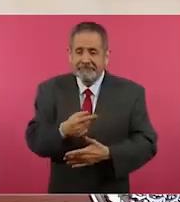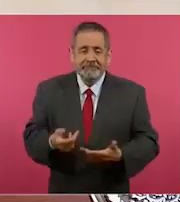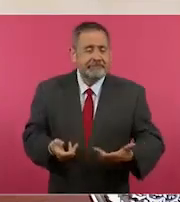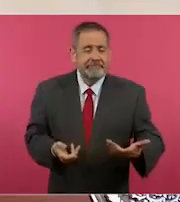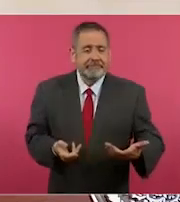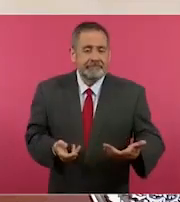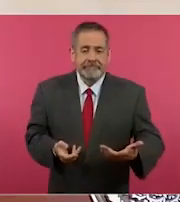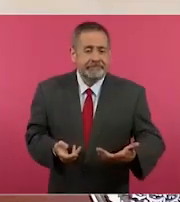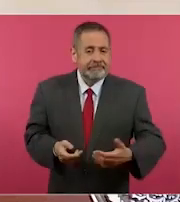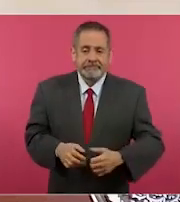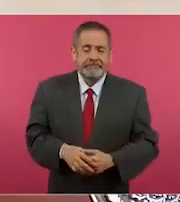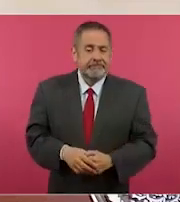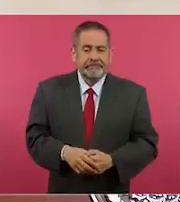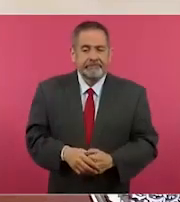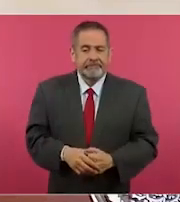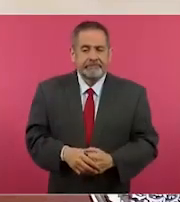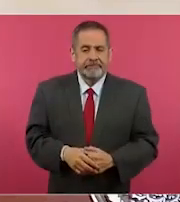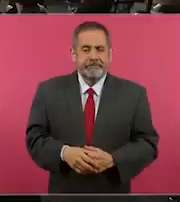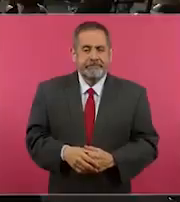Es